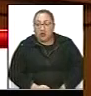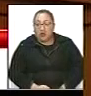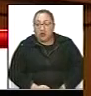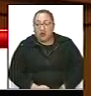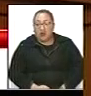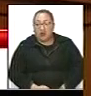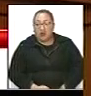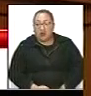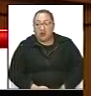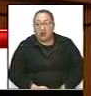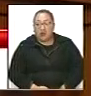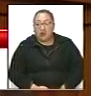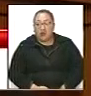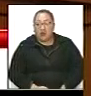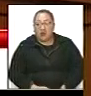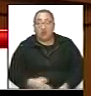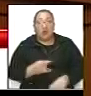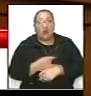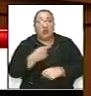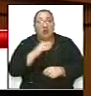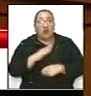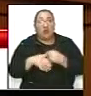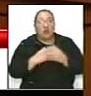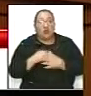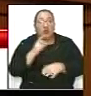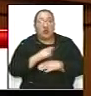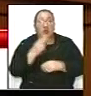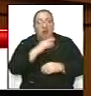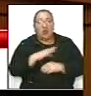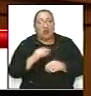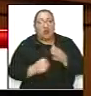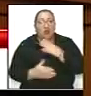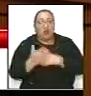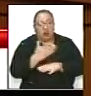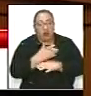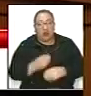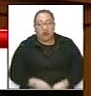de su vida y el segundo al desarrollo infantil temprano.